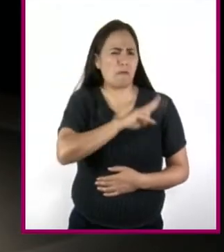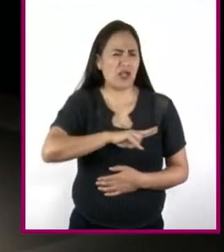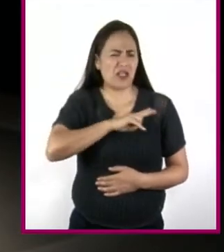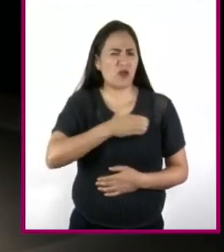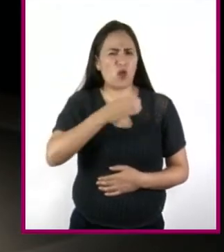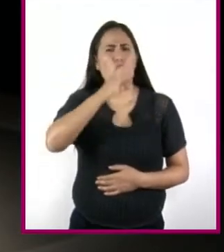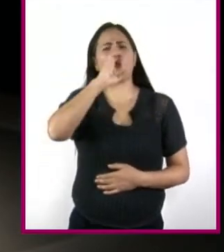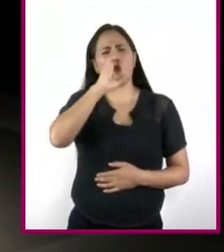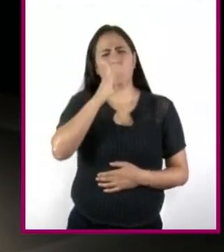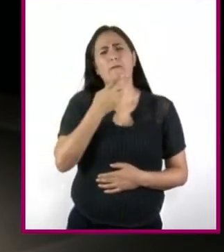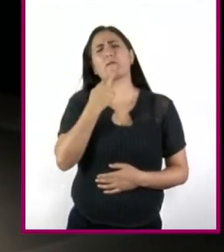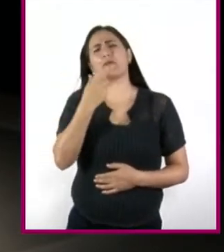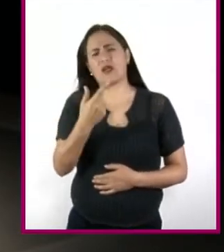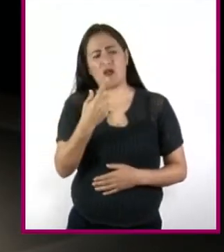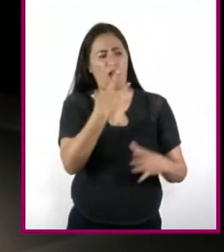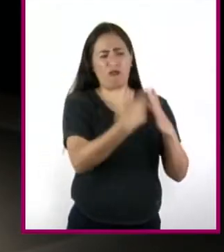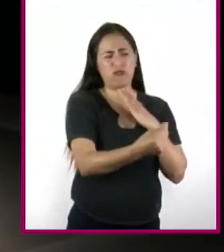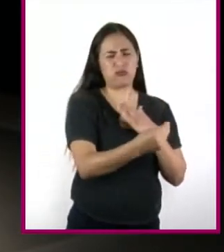Critón.